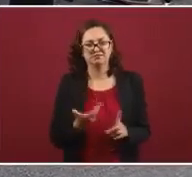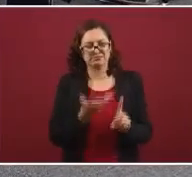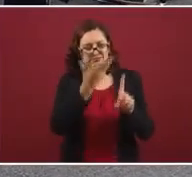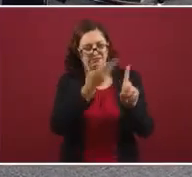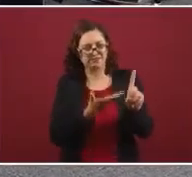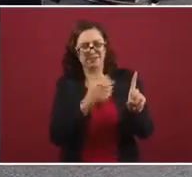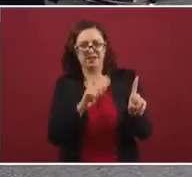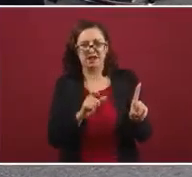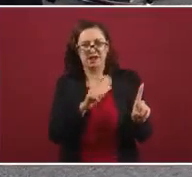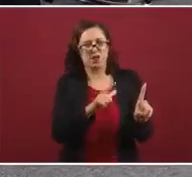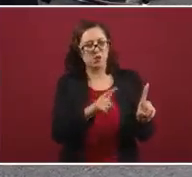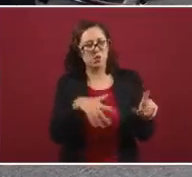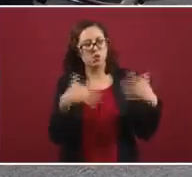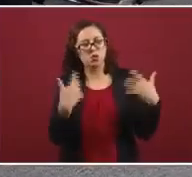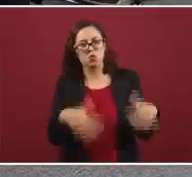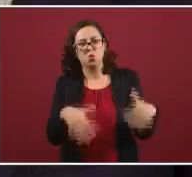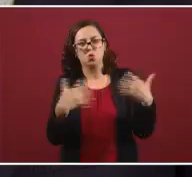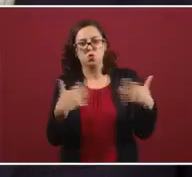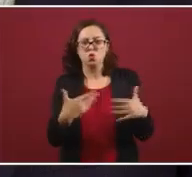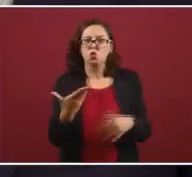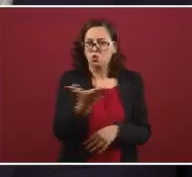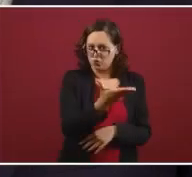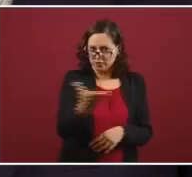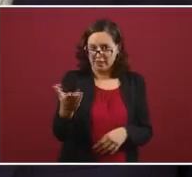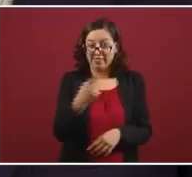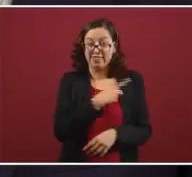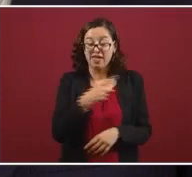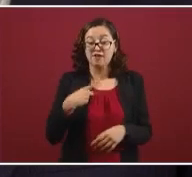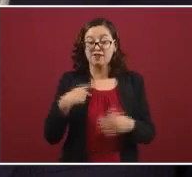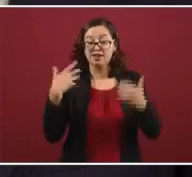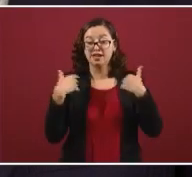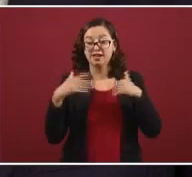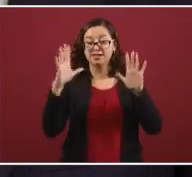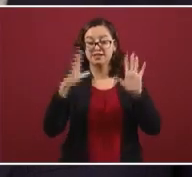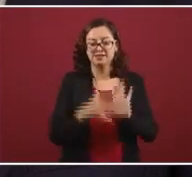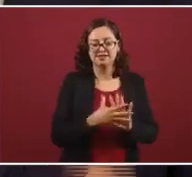pues es un ejemplo a seguir,